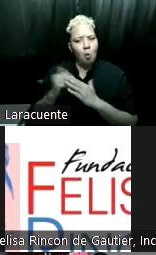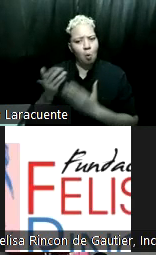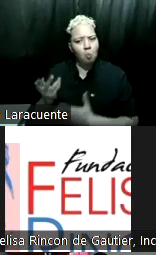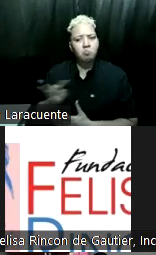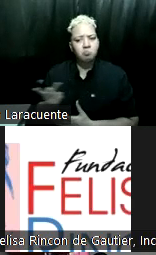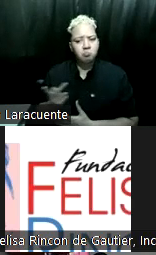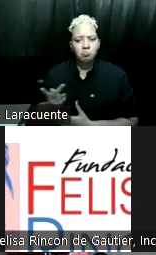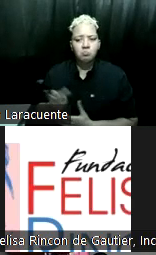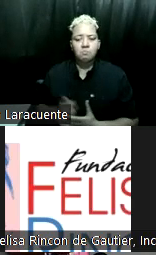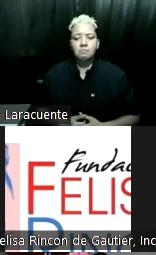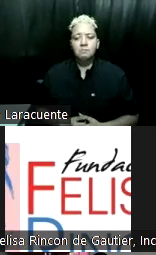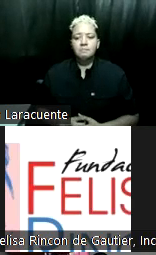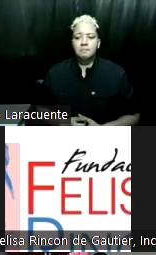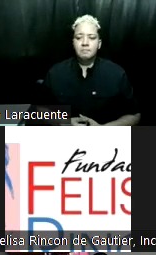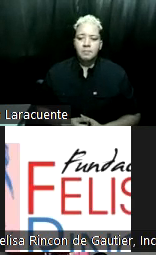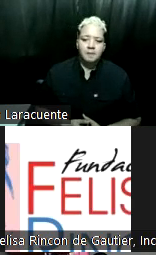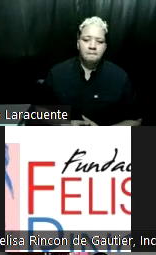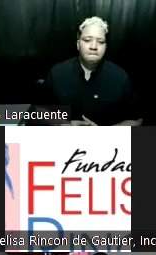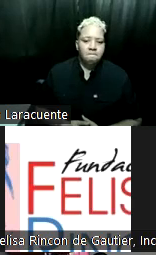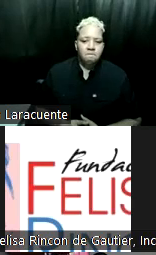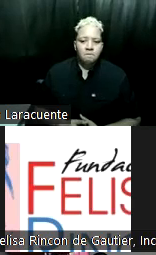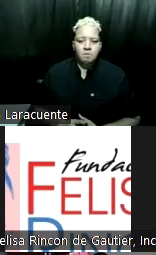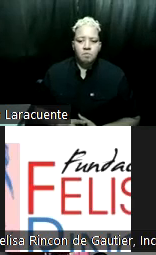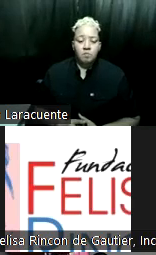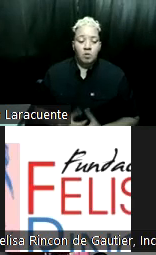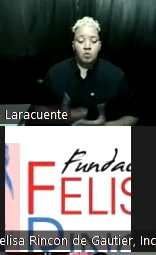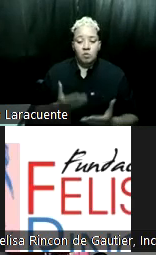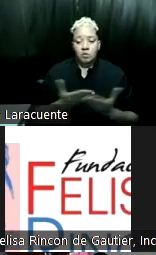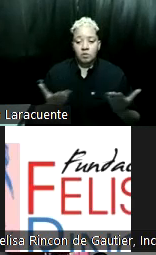el otro, que son aspectos que quizás a veces